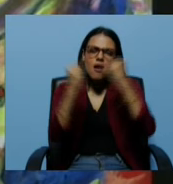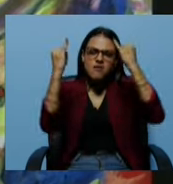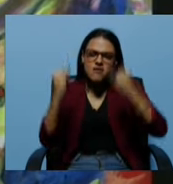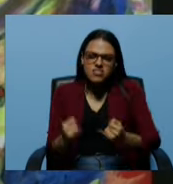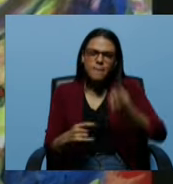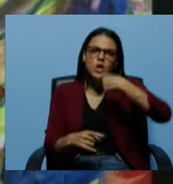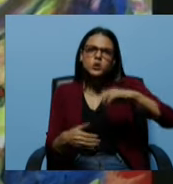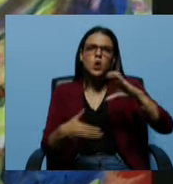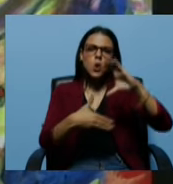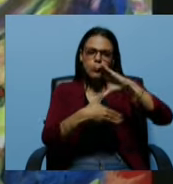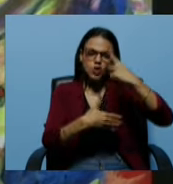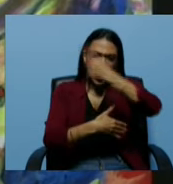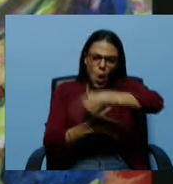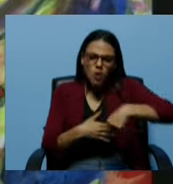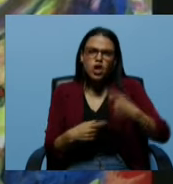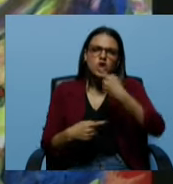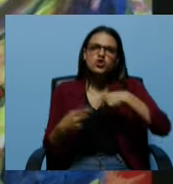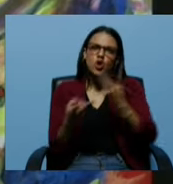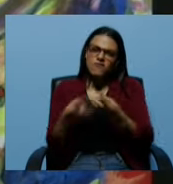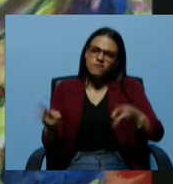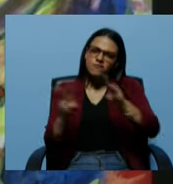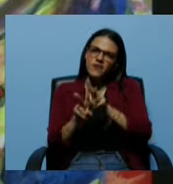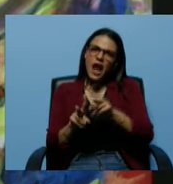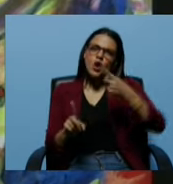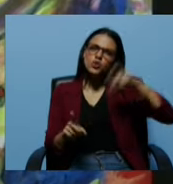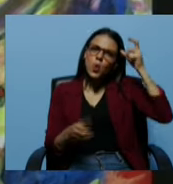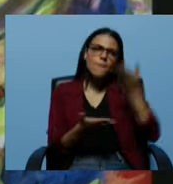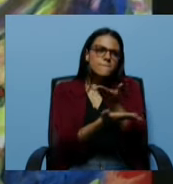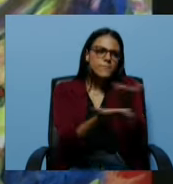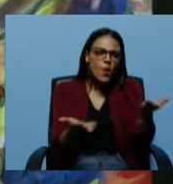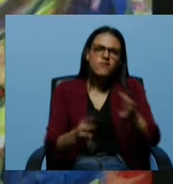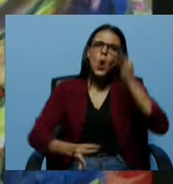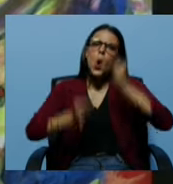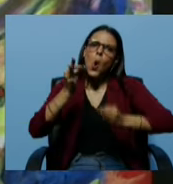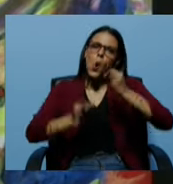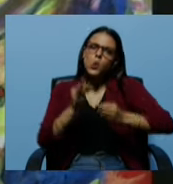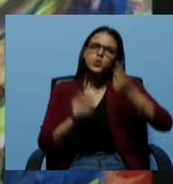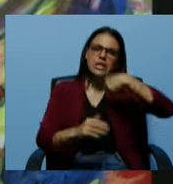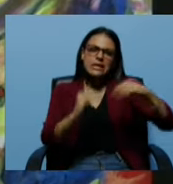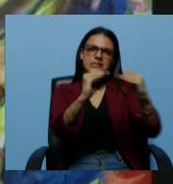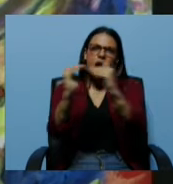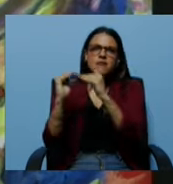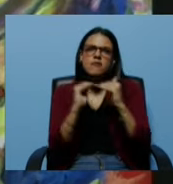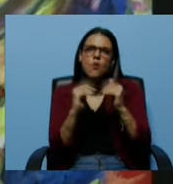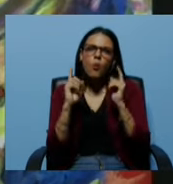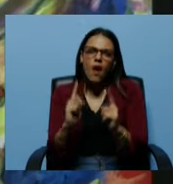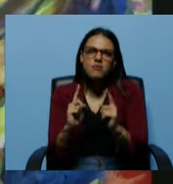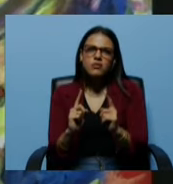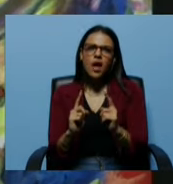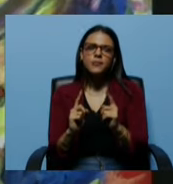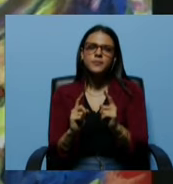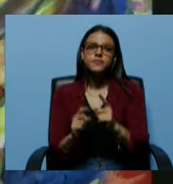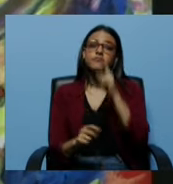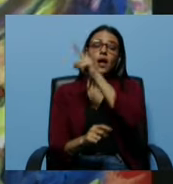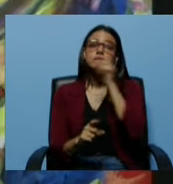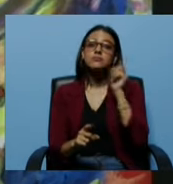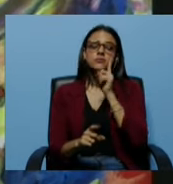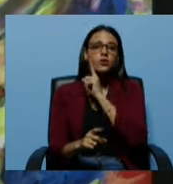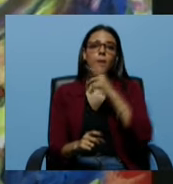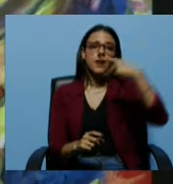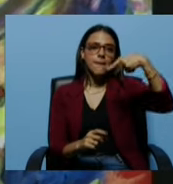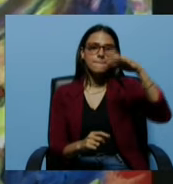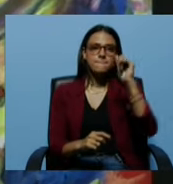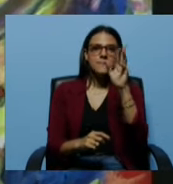nuestro continente, la dignidad de nuestro pueblo, la justicia, la igualdad. Allá se llama peronismo,